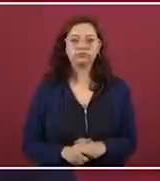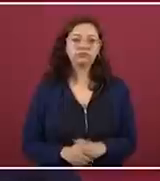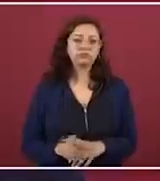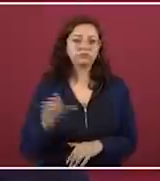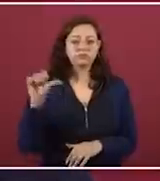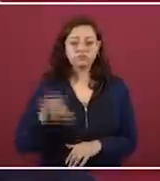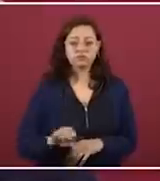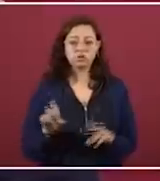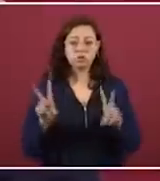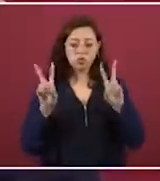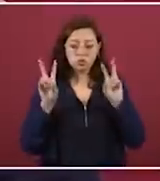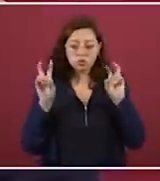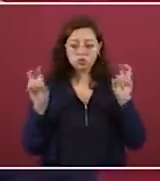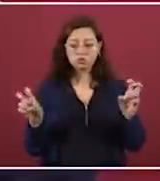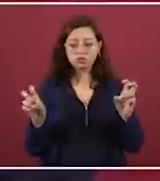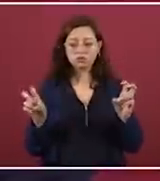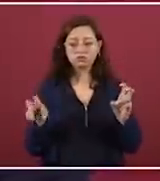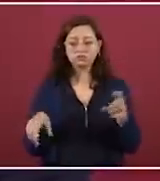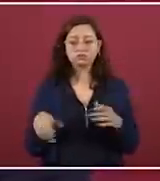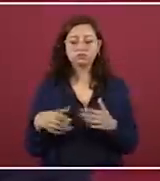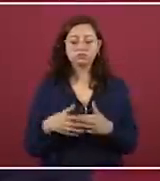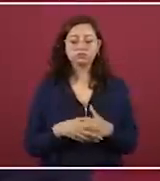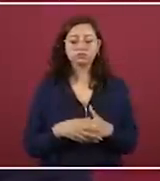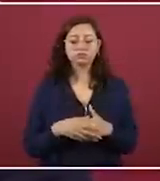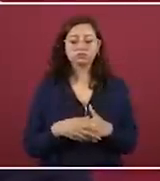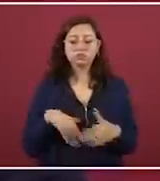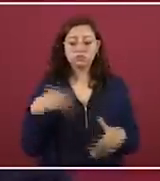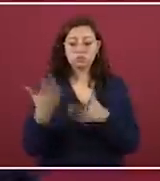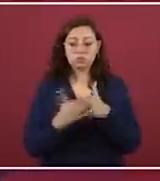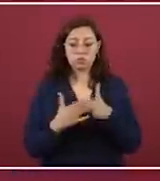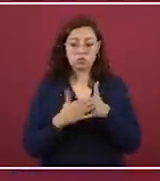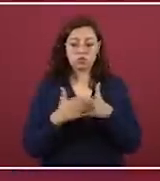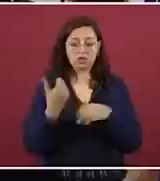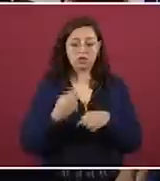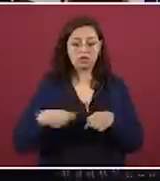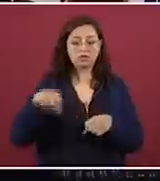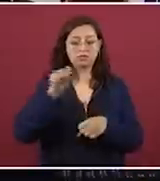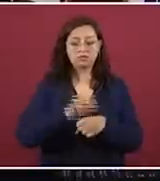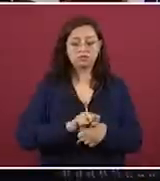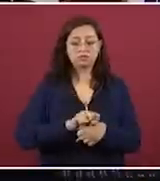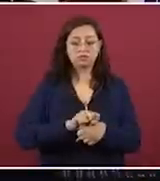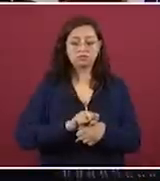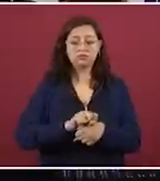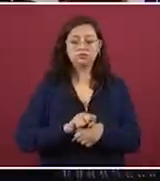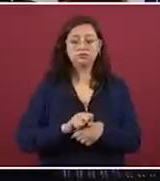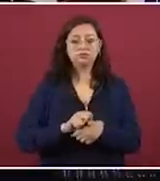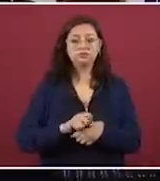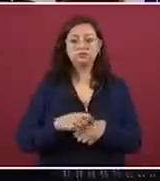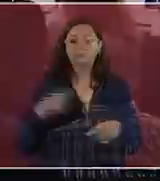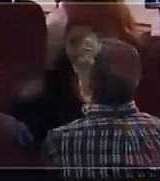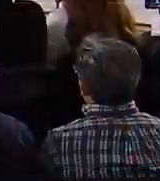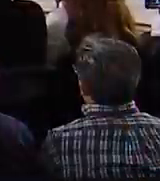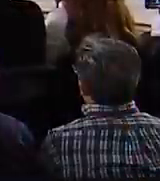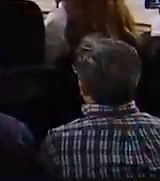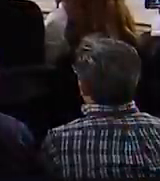básicamente. La semana que viene ya se termina el